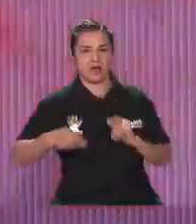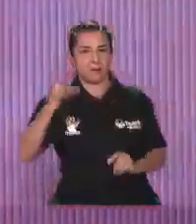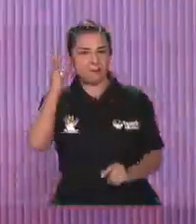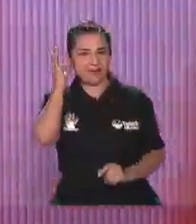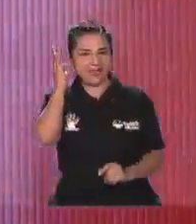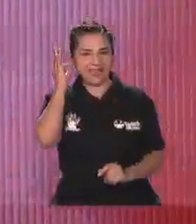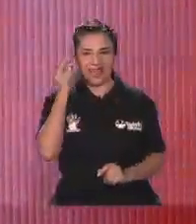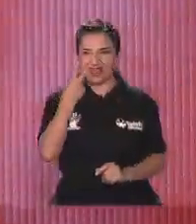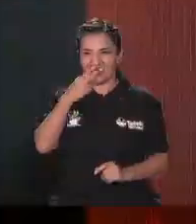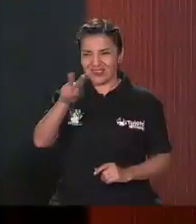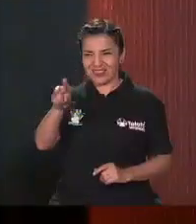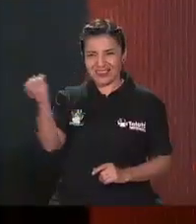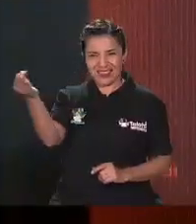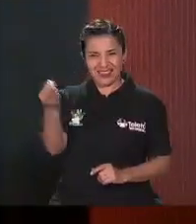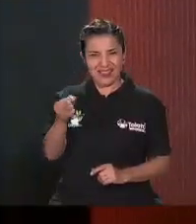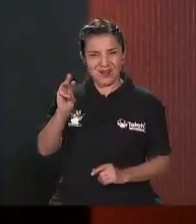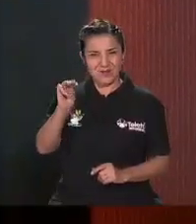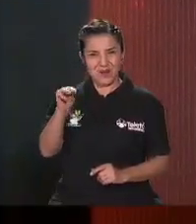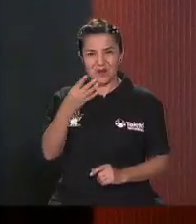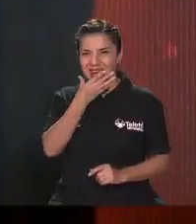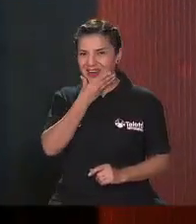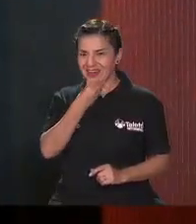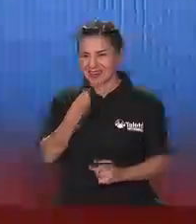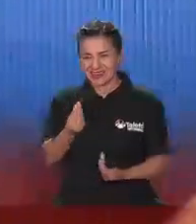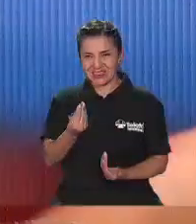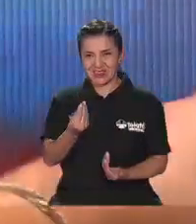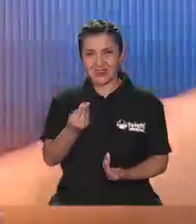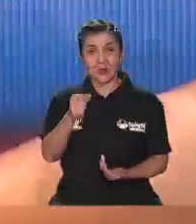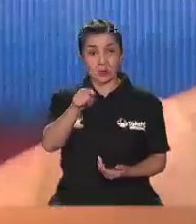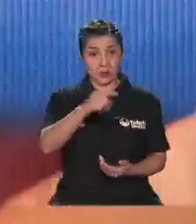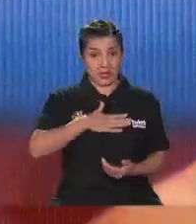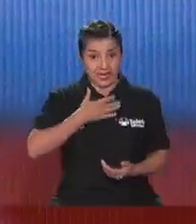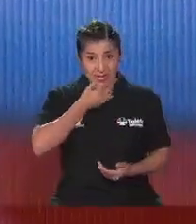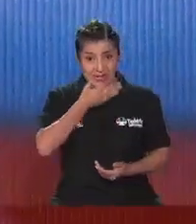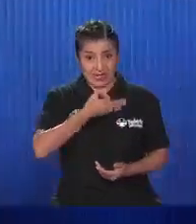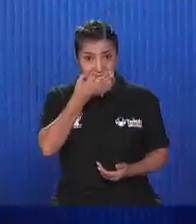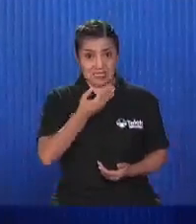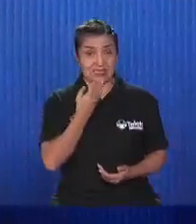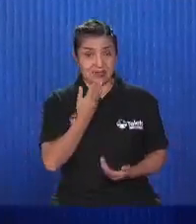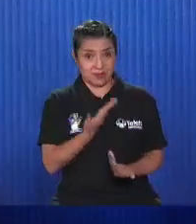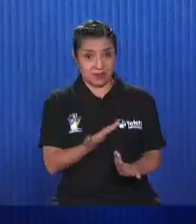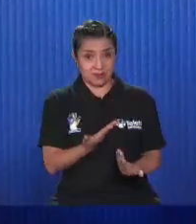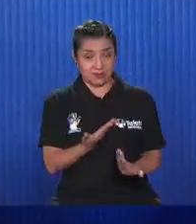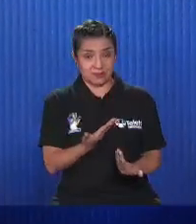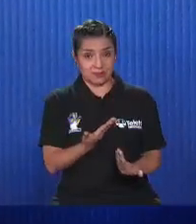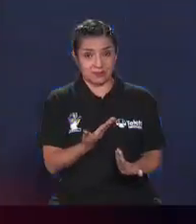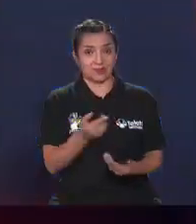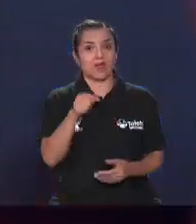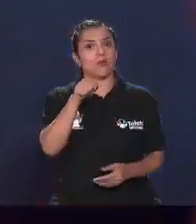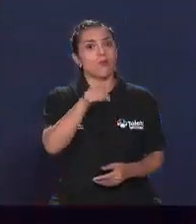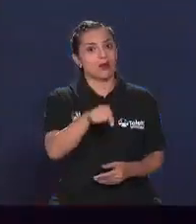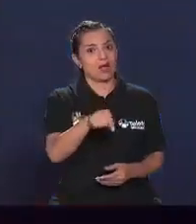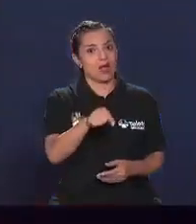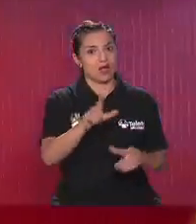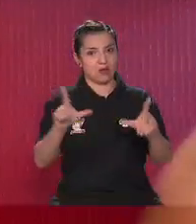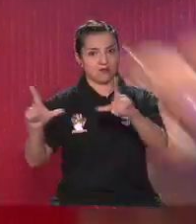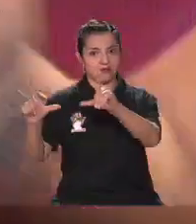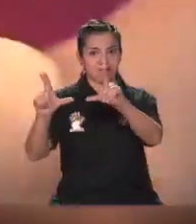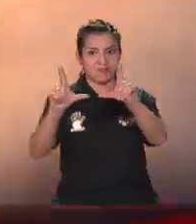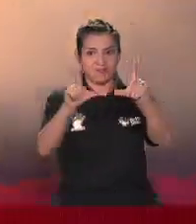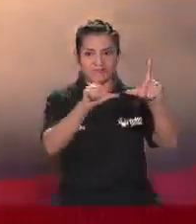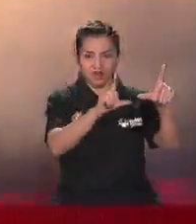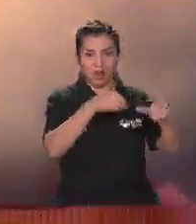tu mamá, Emily? ¿Tú quieres decir algo también? Porque ahí hablaste mucho en el